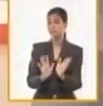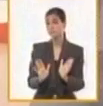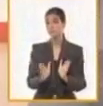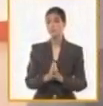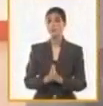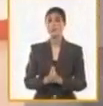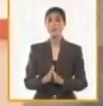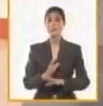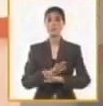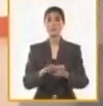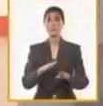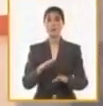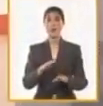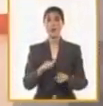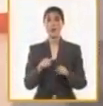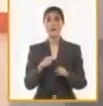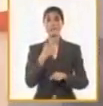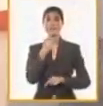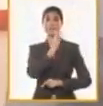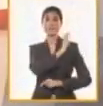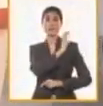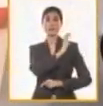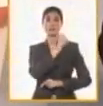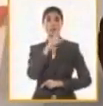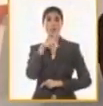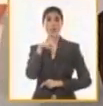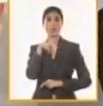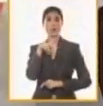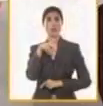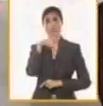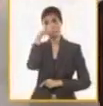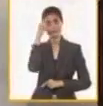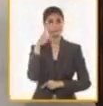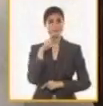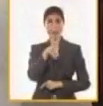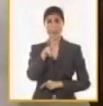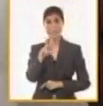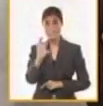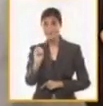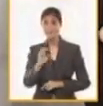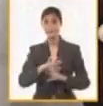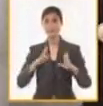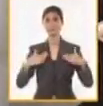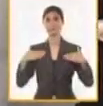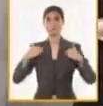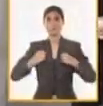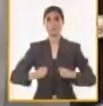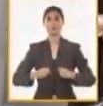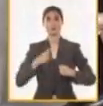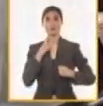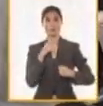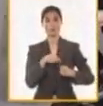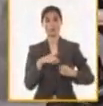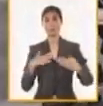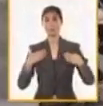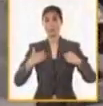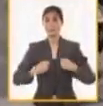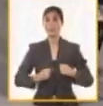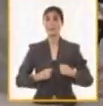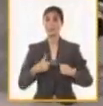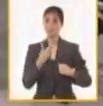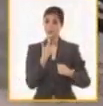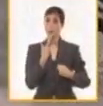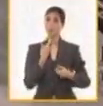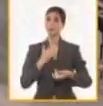a mi modo de ver, el gran canciller del siglo XX, desde mi punto de vista, embajador, lo consideró así, a quien tuve el honor de